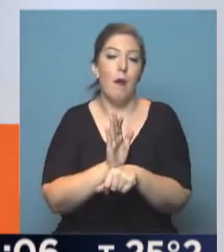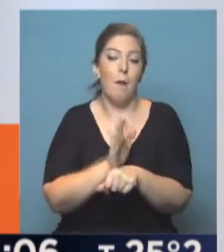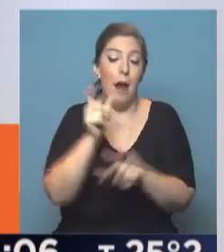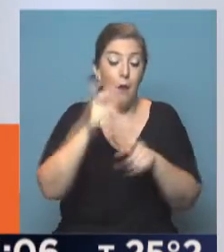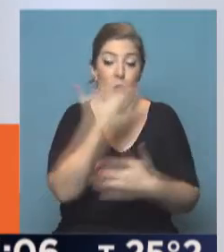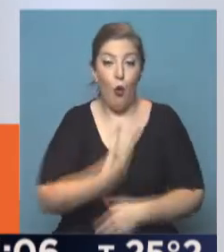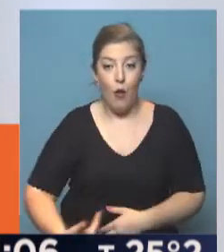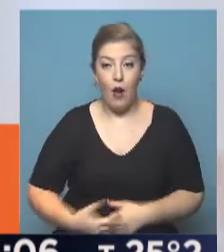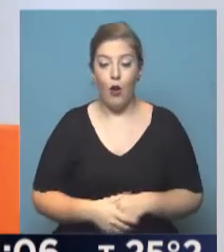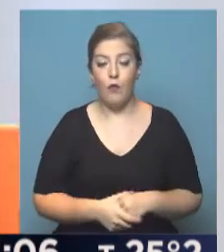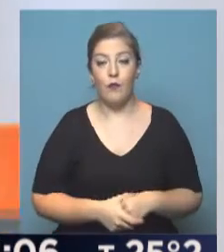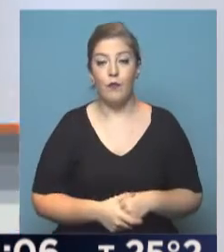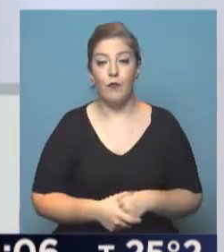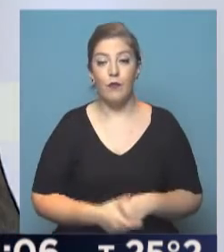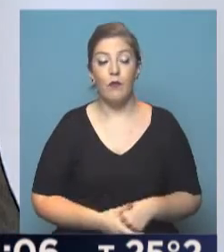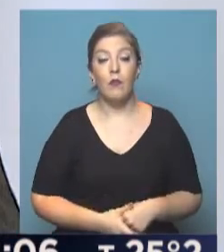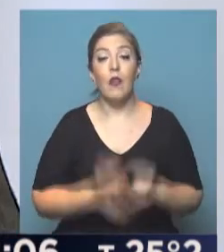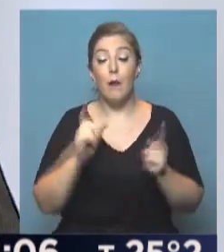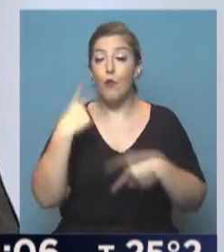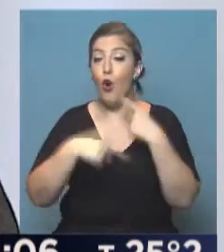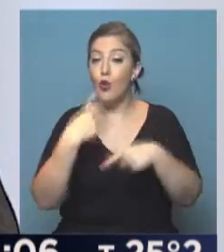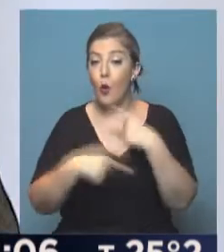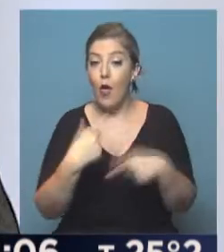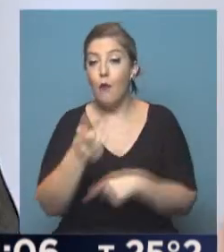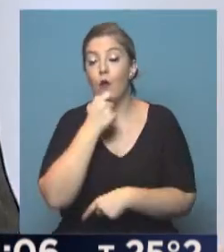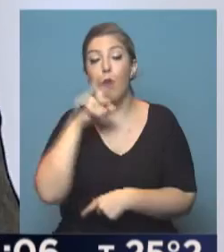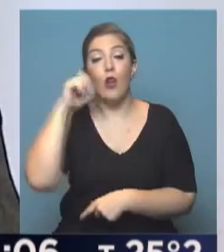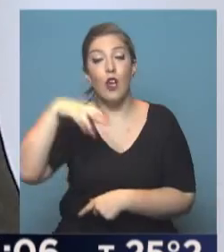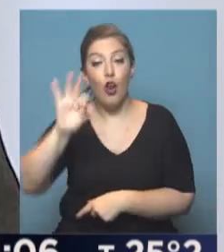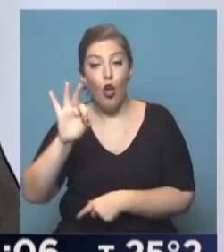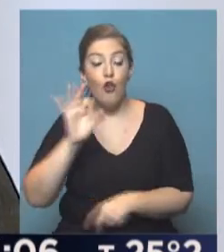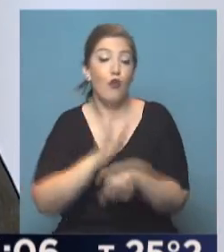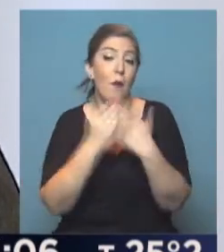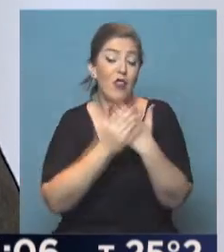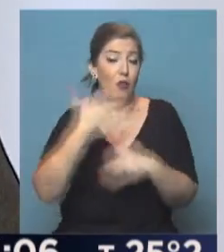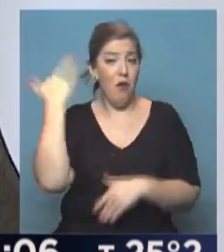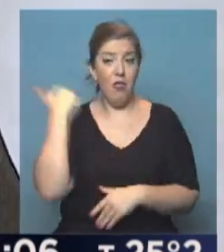nunca ha habido hasta continuidad, como en el caso de Lino, de un ministro anterior.